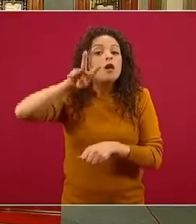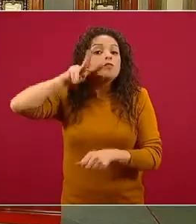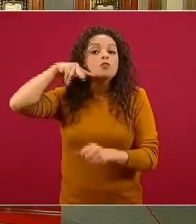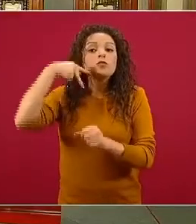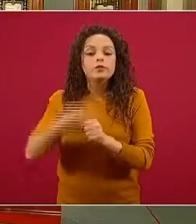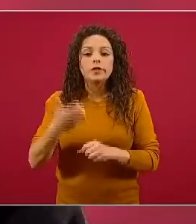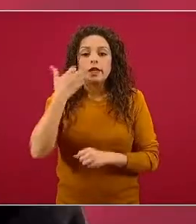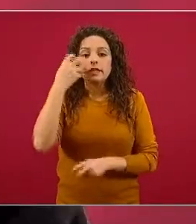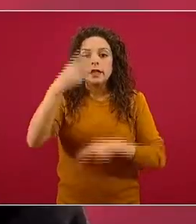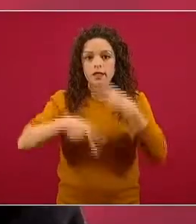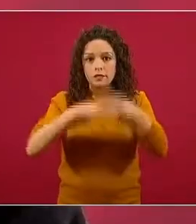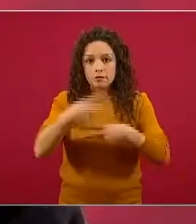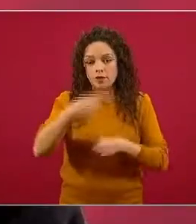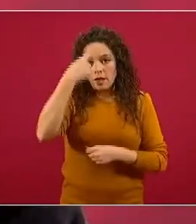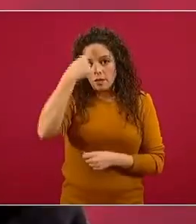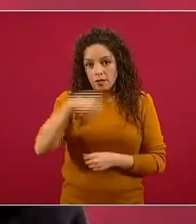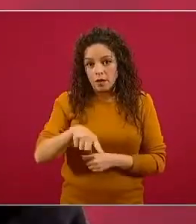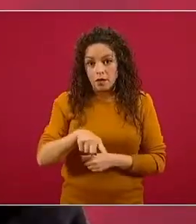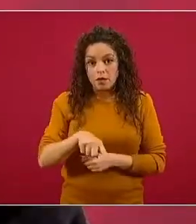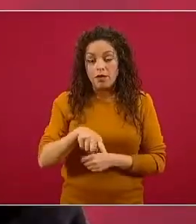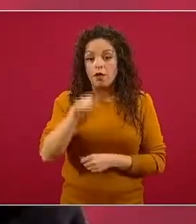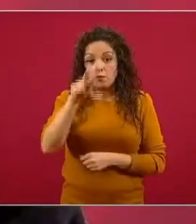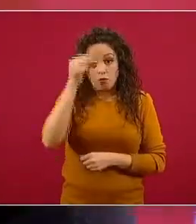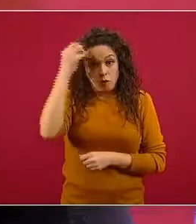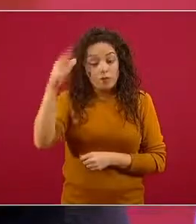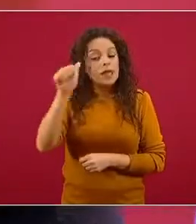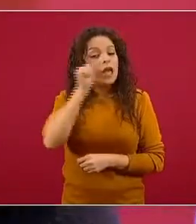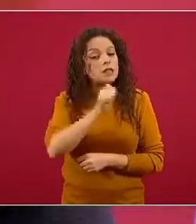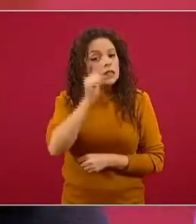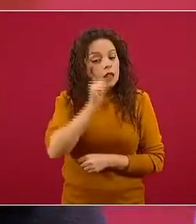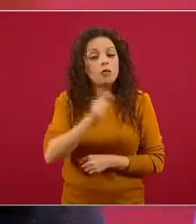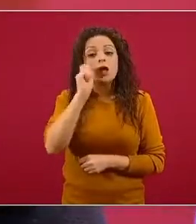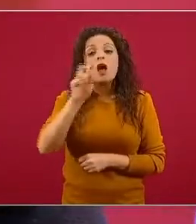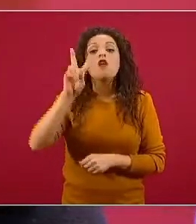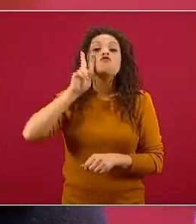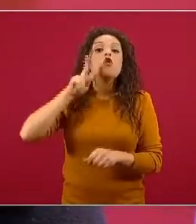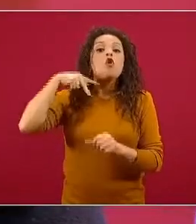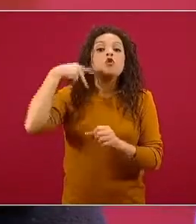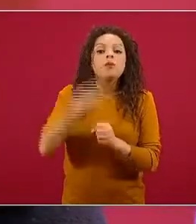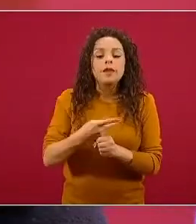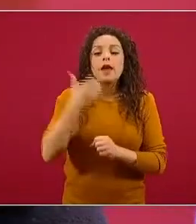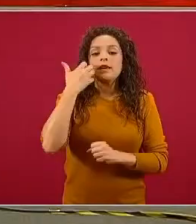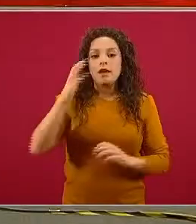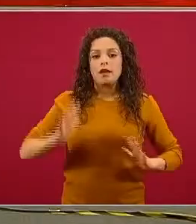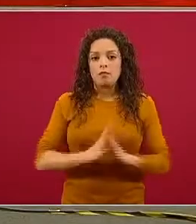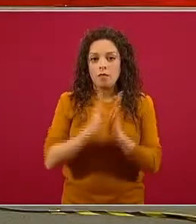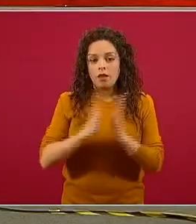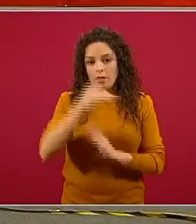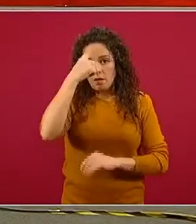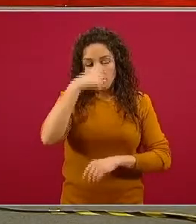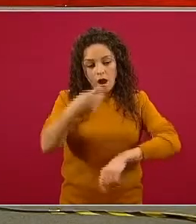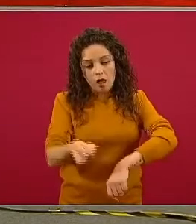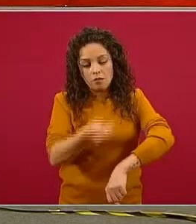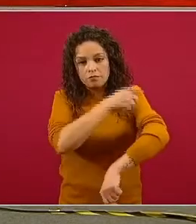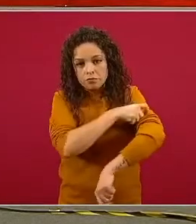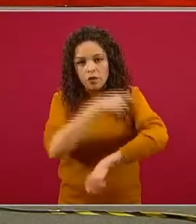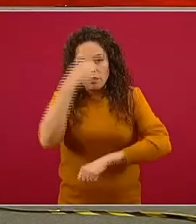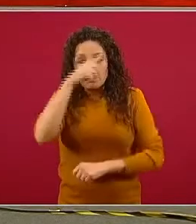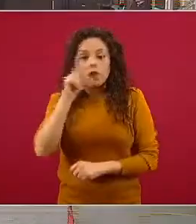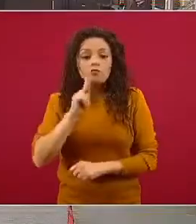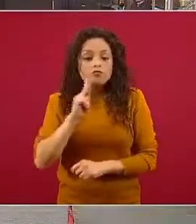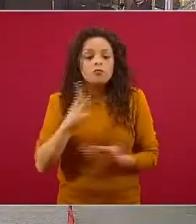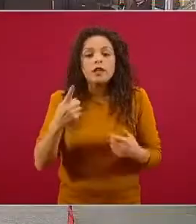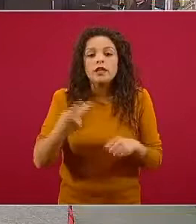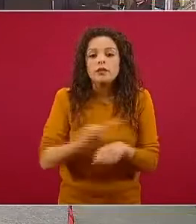voluntariamente, siempre voluntariamente, pudieran participar en estos estudios de investigación clínica. Muchas